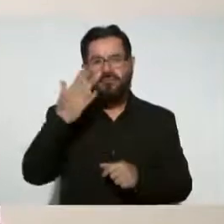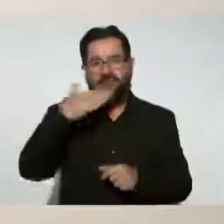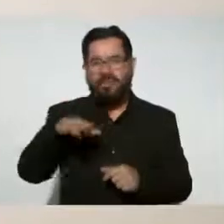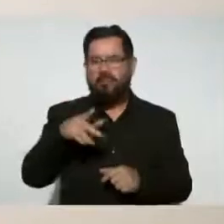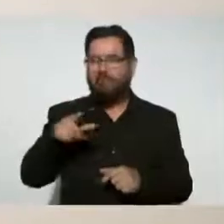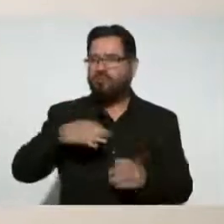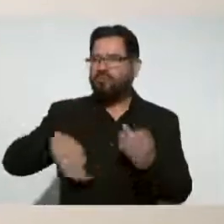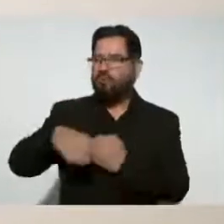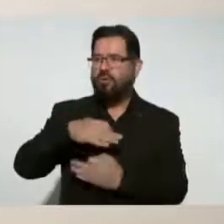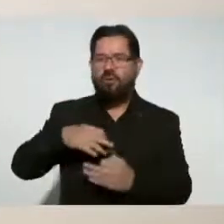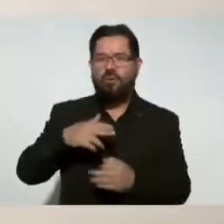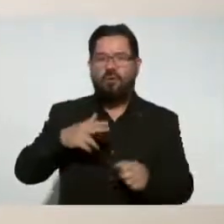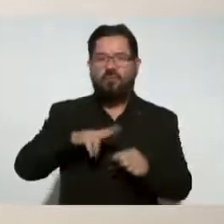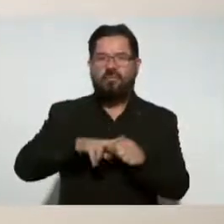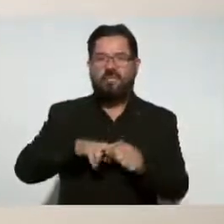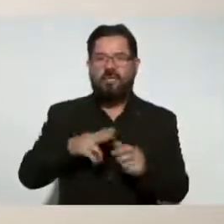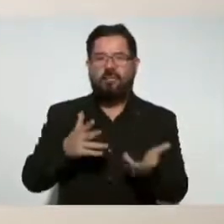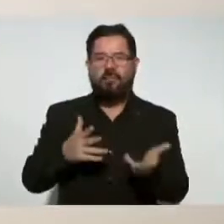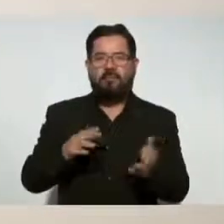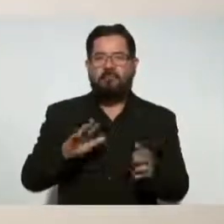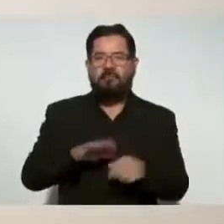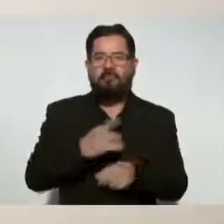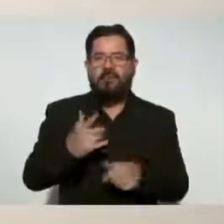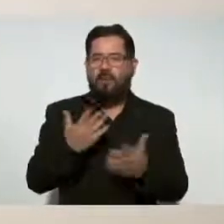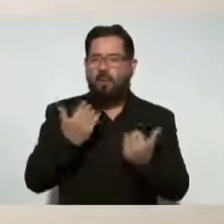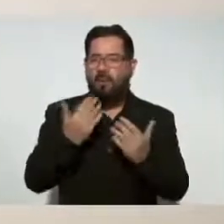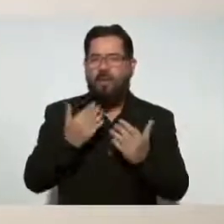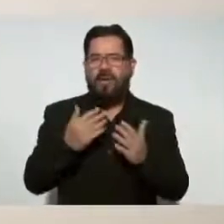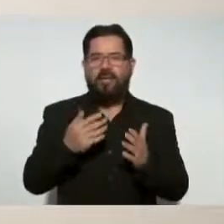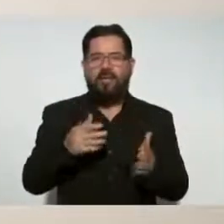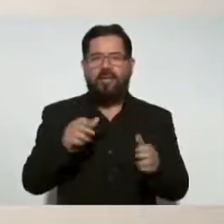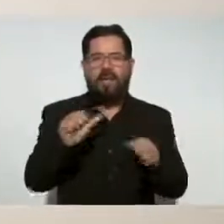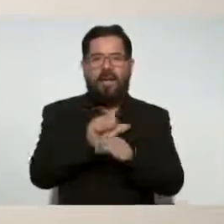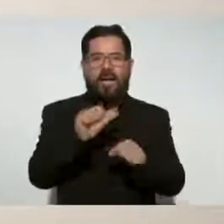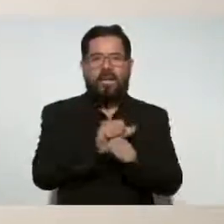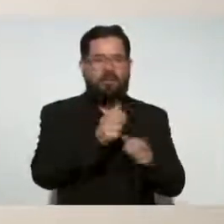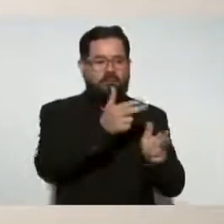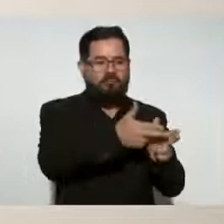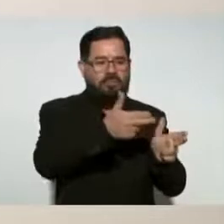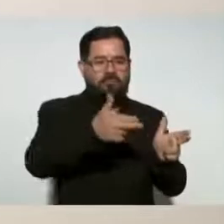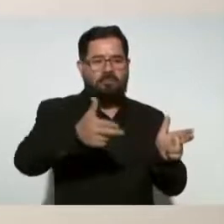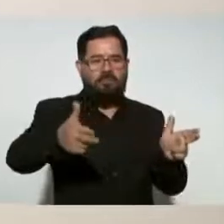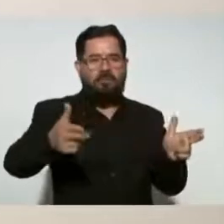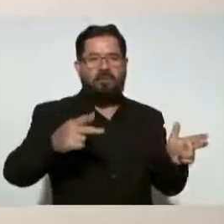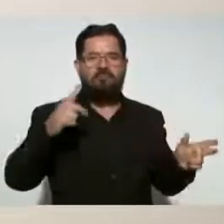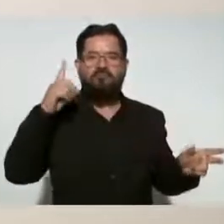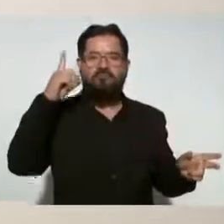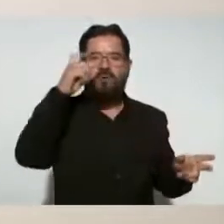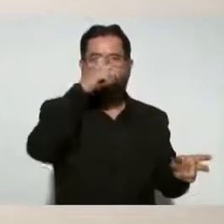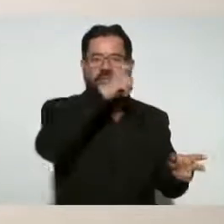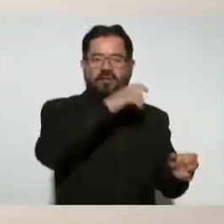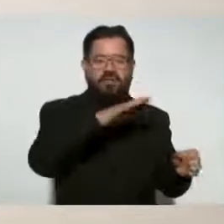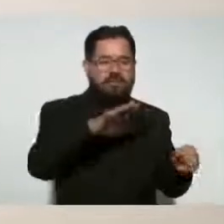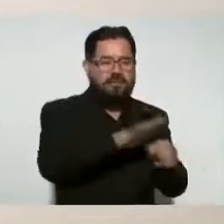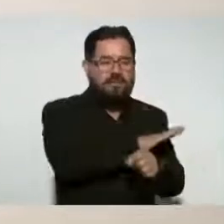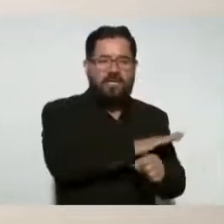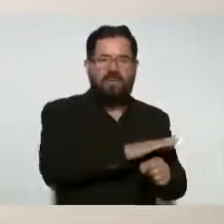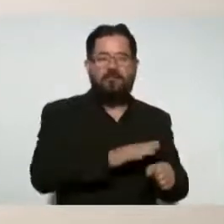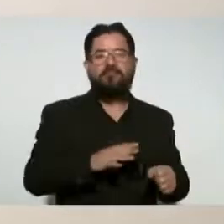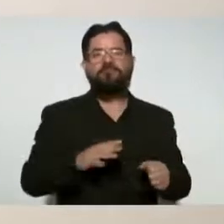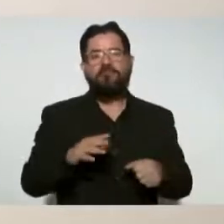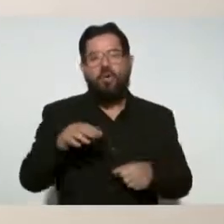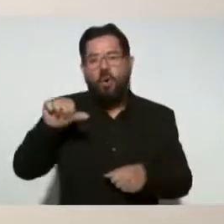viven aquí, pues no tiene estacionamiento, fue construido en una época pues que no se necesitaba. Hoy el que estamos